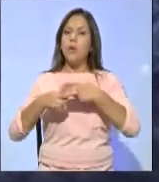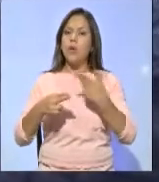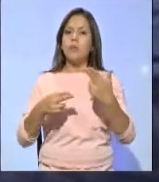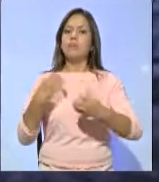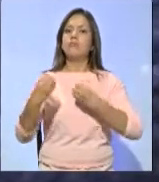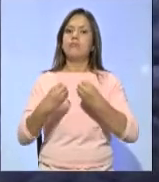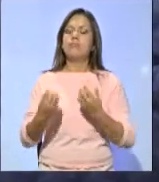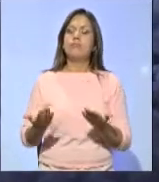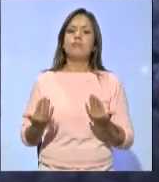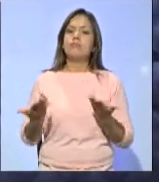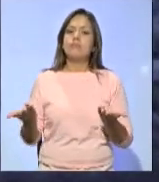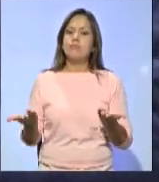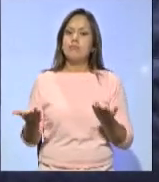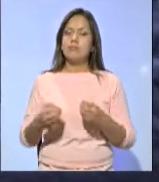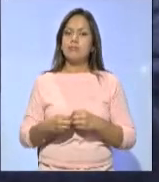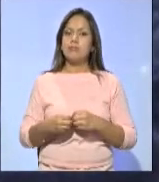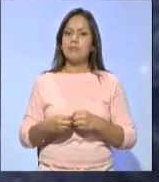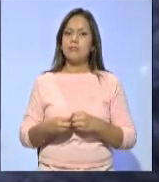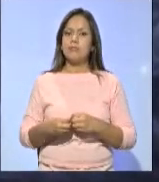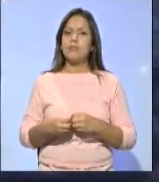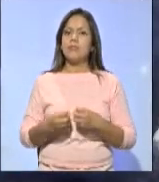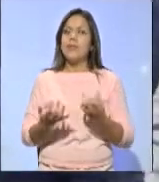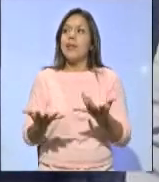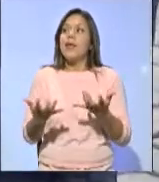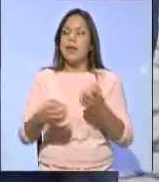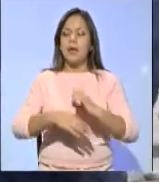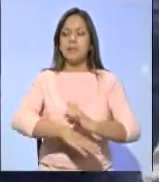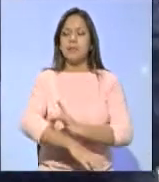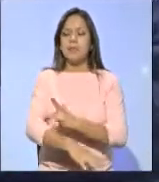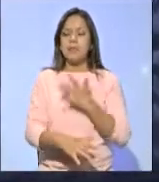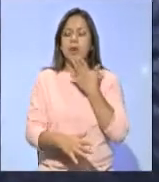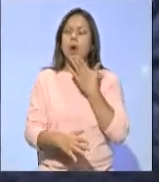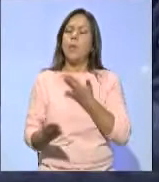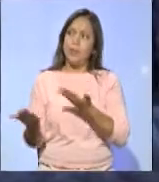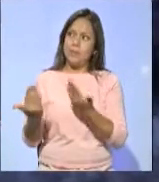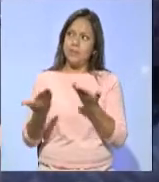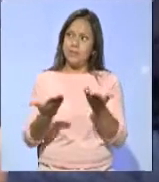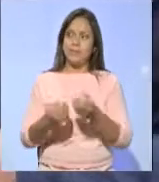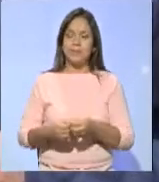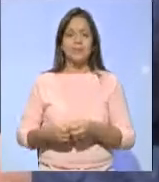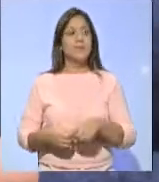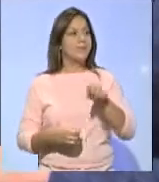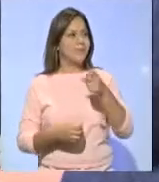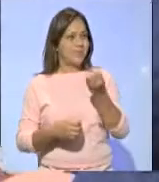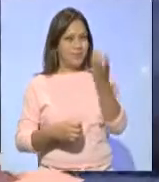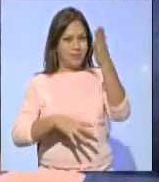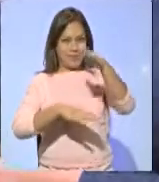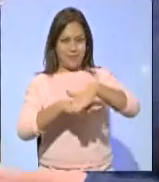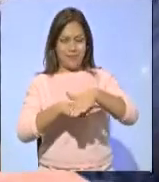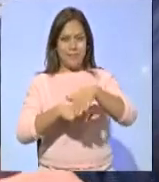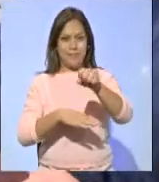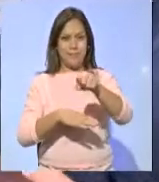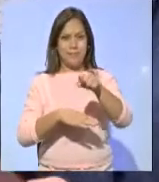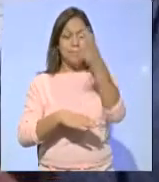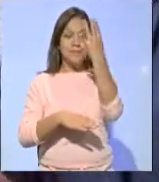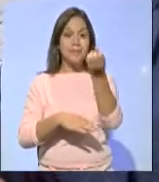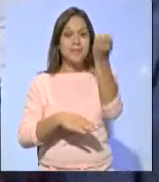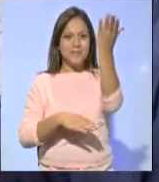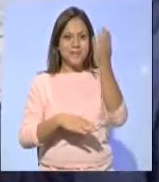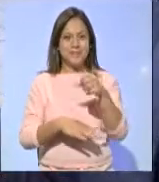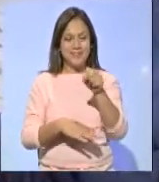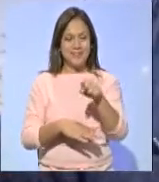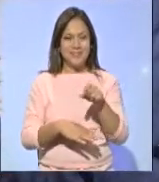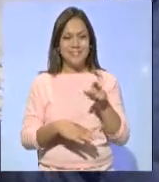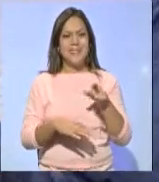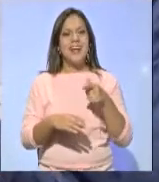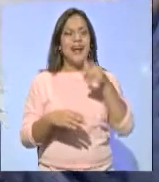es lo que se trata de concientizar? Sí, buenos días. Realmente en el marco de la lucha contra el VIH, el Ministerio de Salud Pública